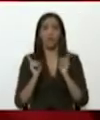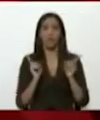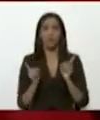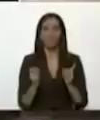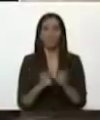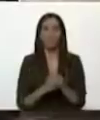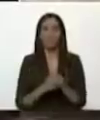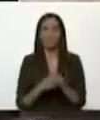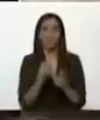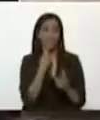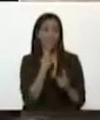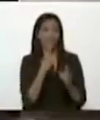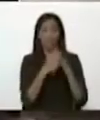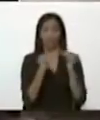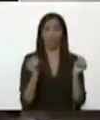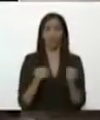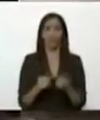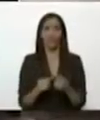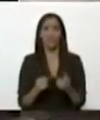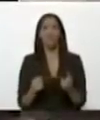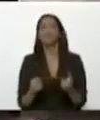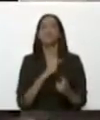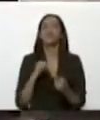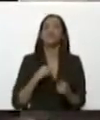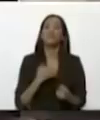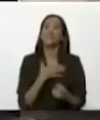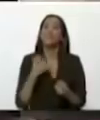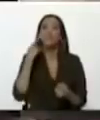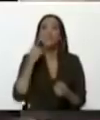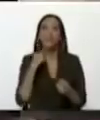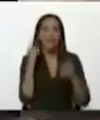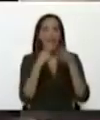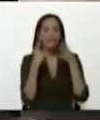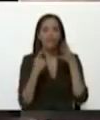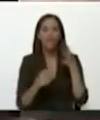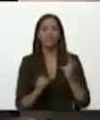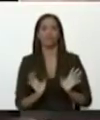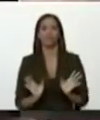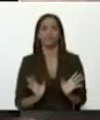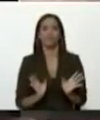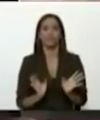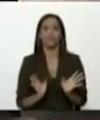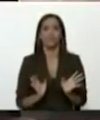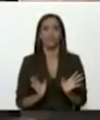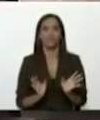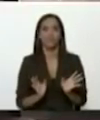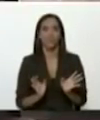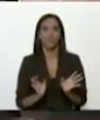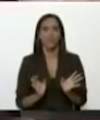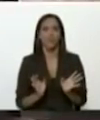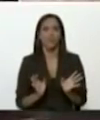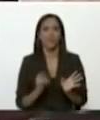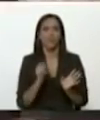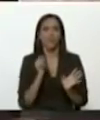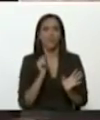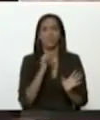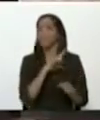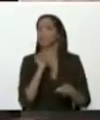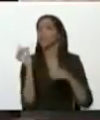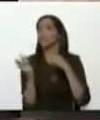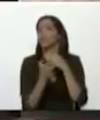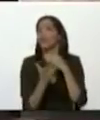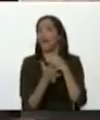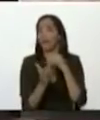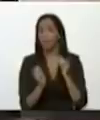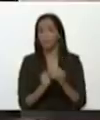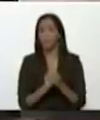de chapas a los ojos. Y yo, nosotros nada más queremos que usted diga esto, esto, esto y esto. Y te liberamos a ti de... Y no te tocamos. Eso es